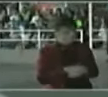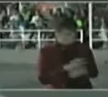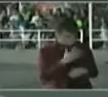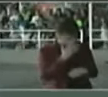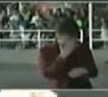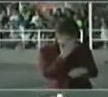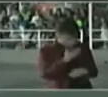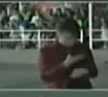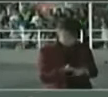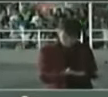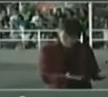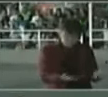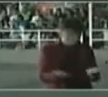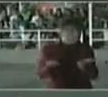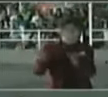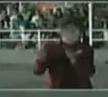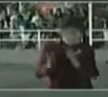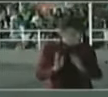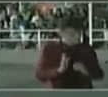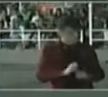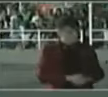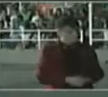no la entregas a Dios?